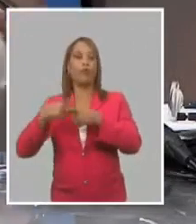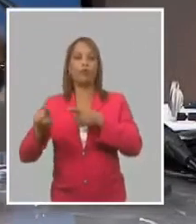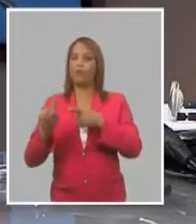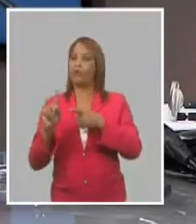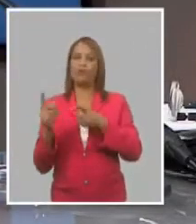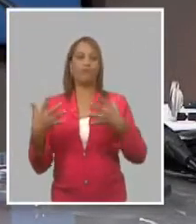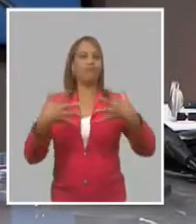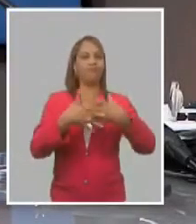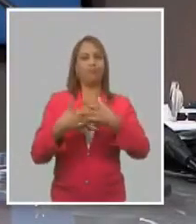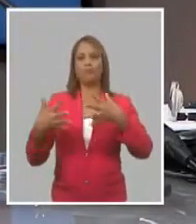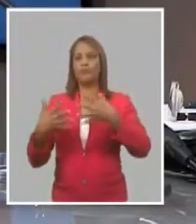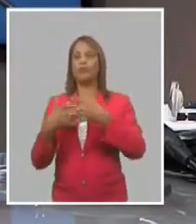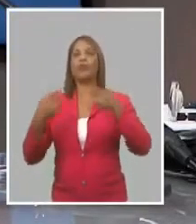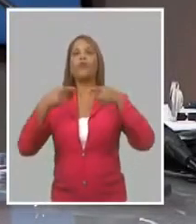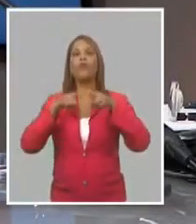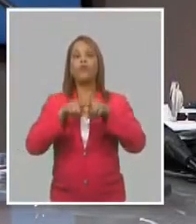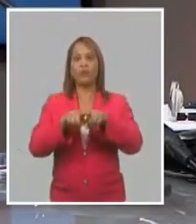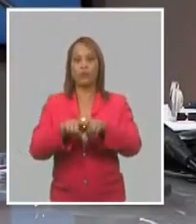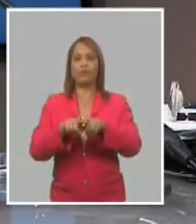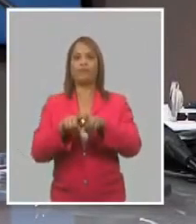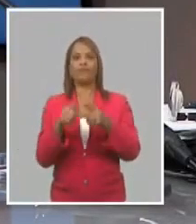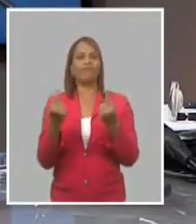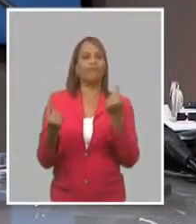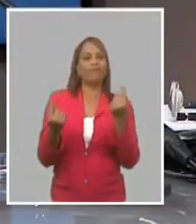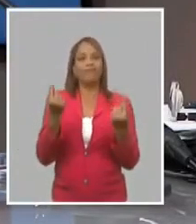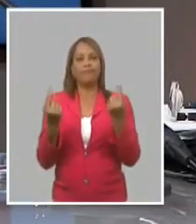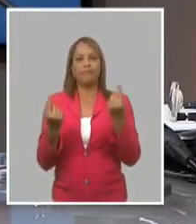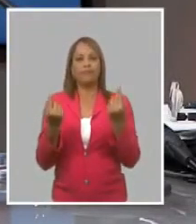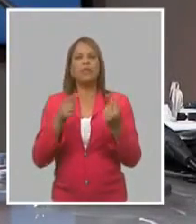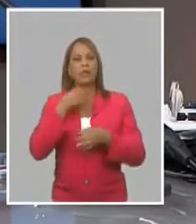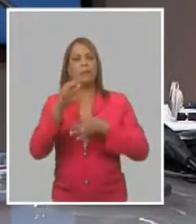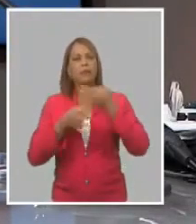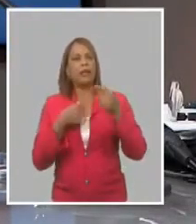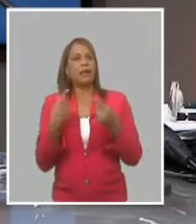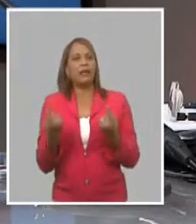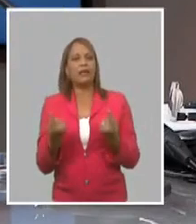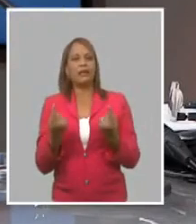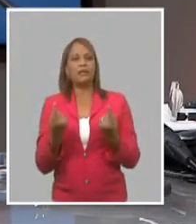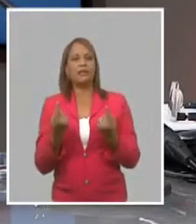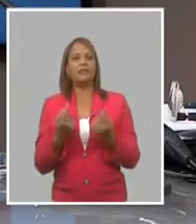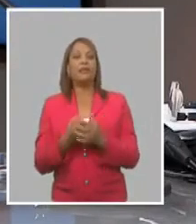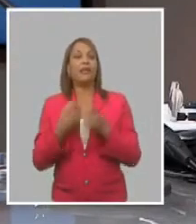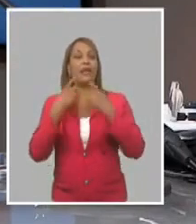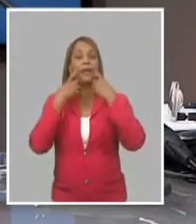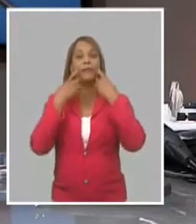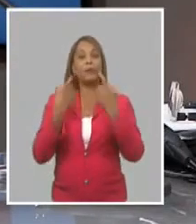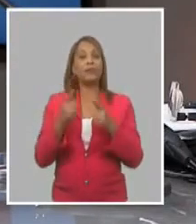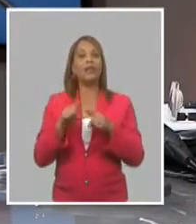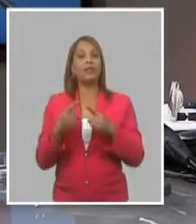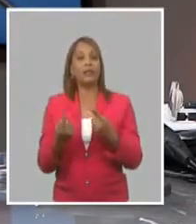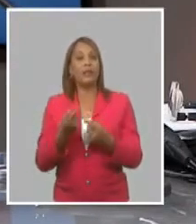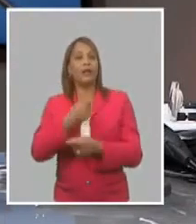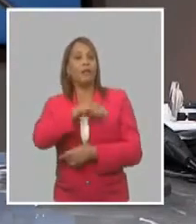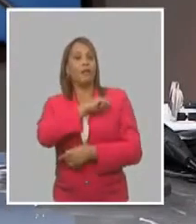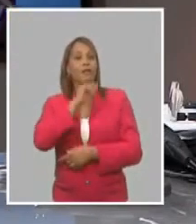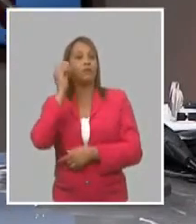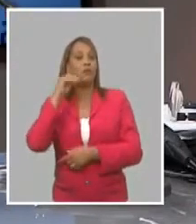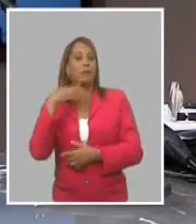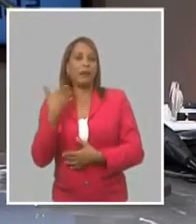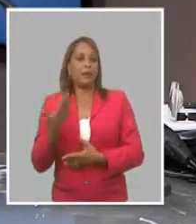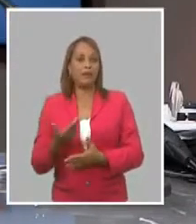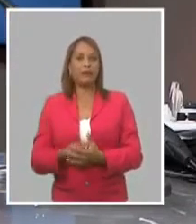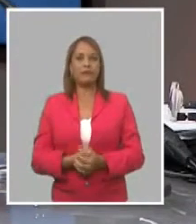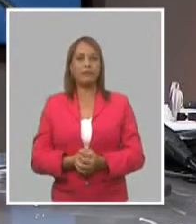Son dos procesos que se integran. ¿Qué quiero decir con esto? Que me parece que es importante para ir entendiendo.